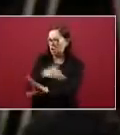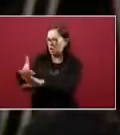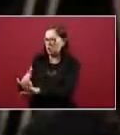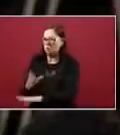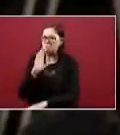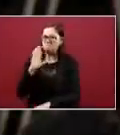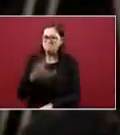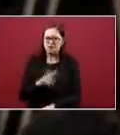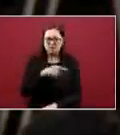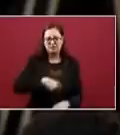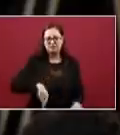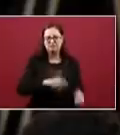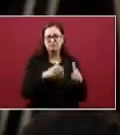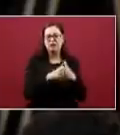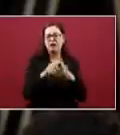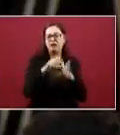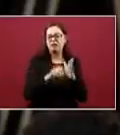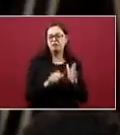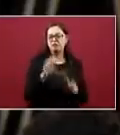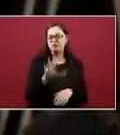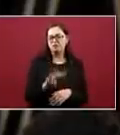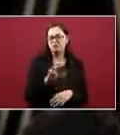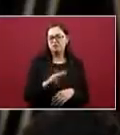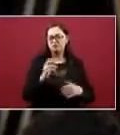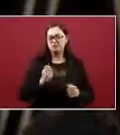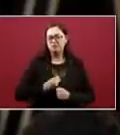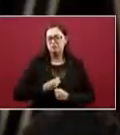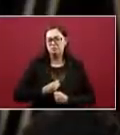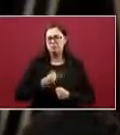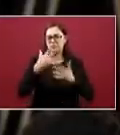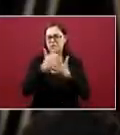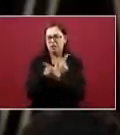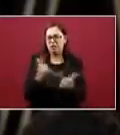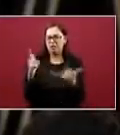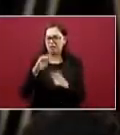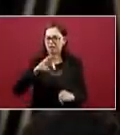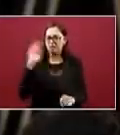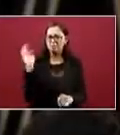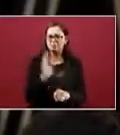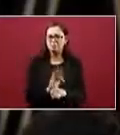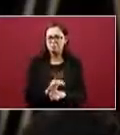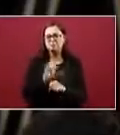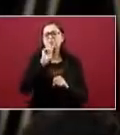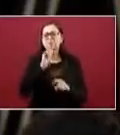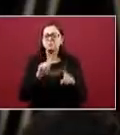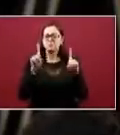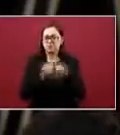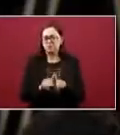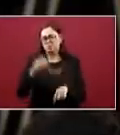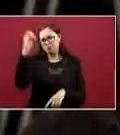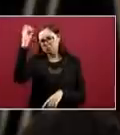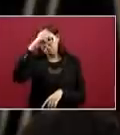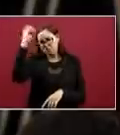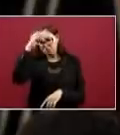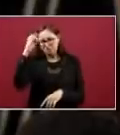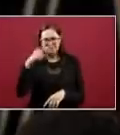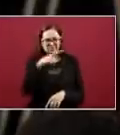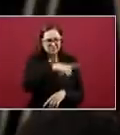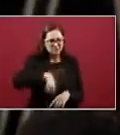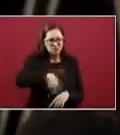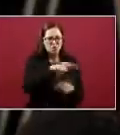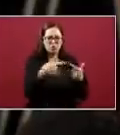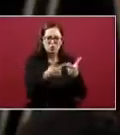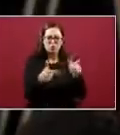19, esta organización que defiende la libertad de expresión, publica también una opinión acerca de que esta red se